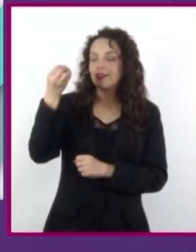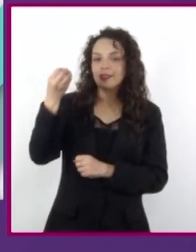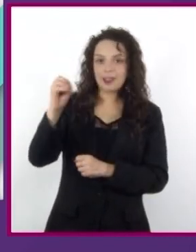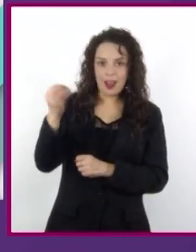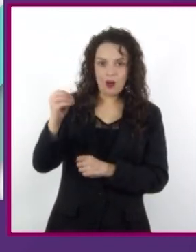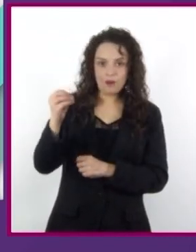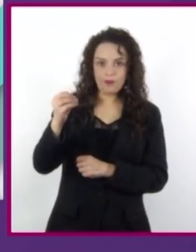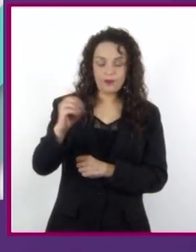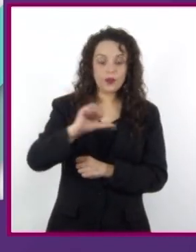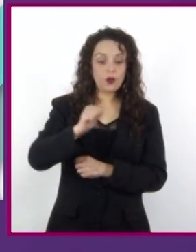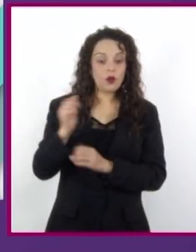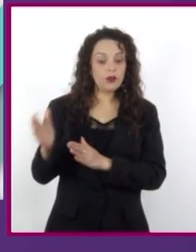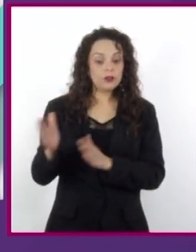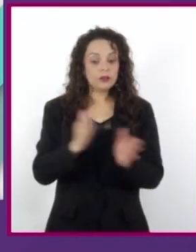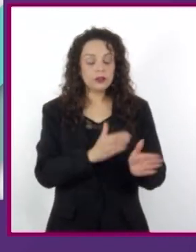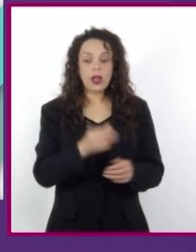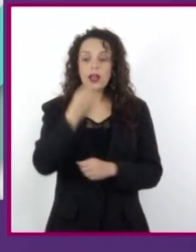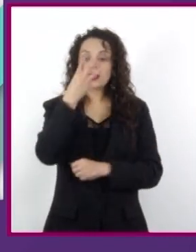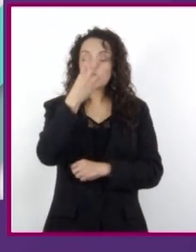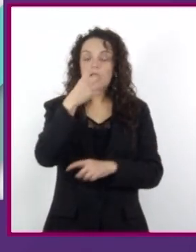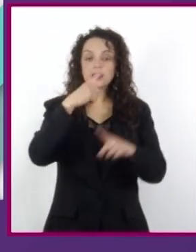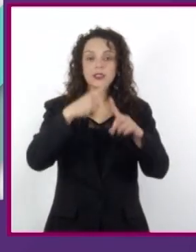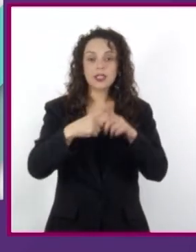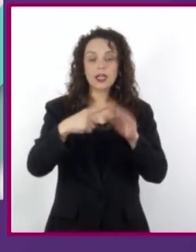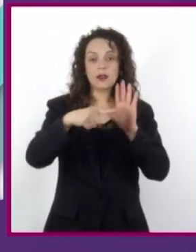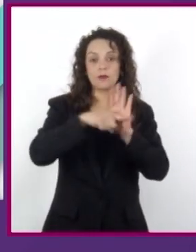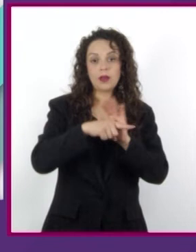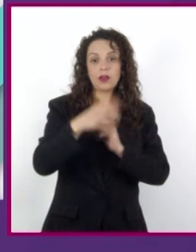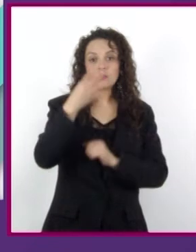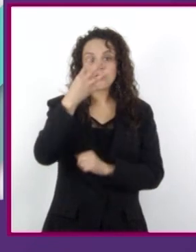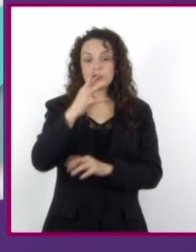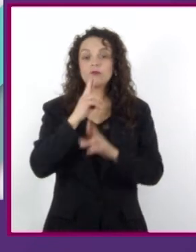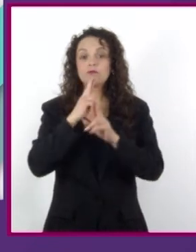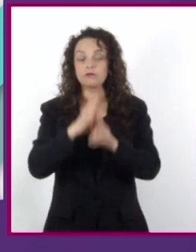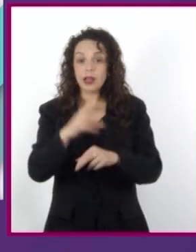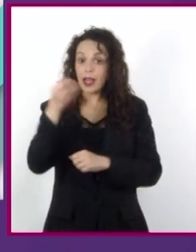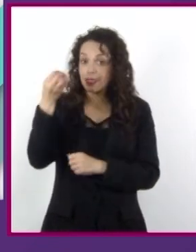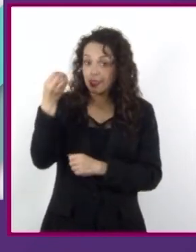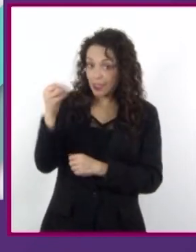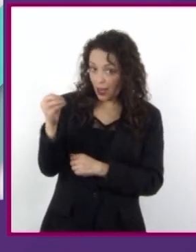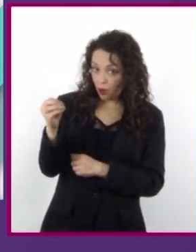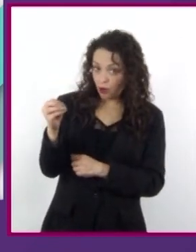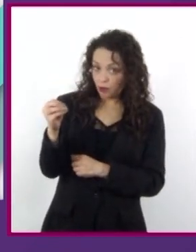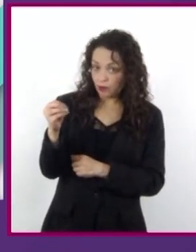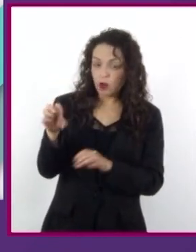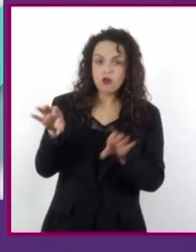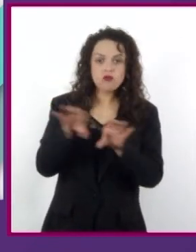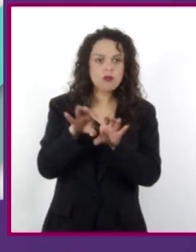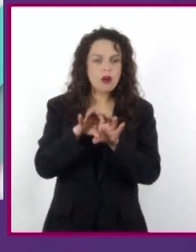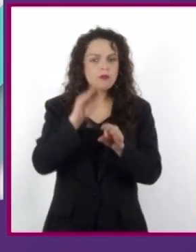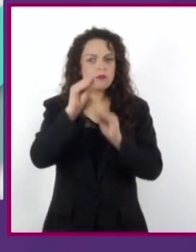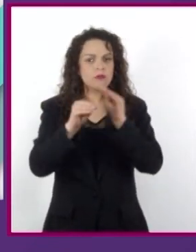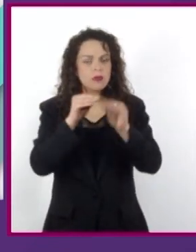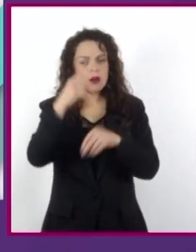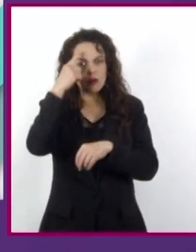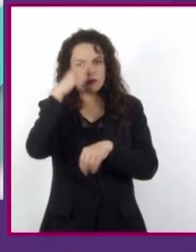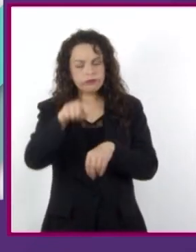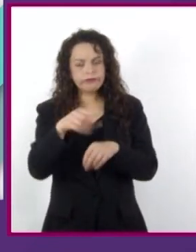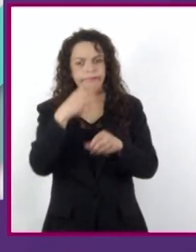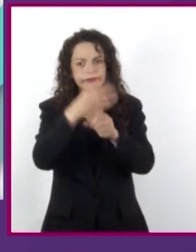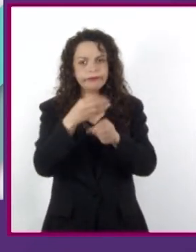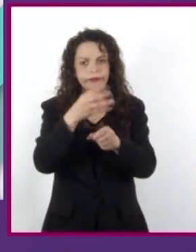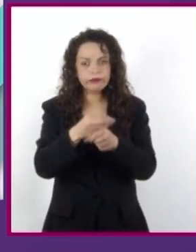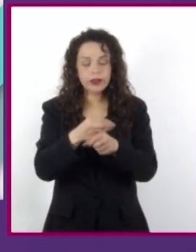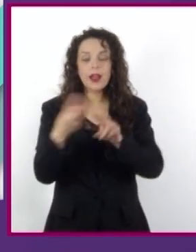ecuación 3x menos 4 es igual a 0, para resolverlo agregamos la operación